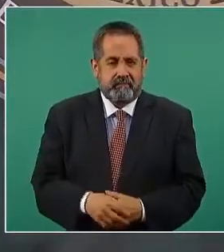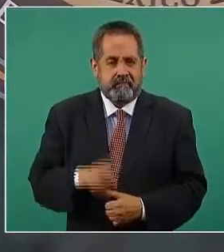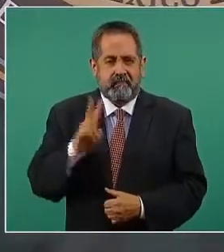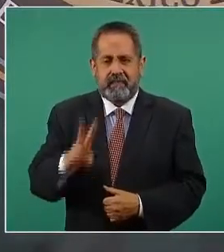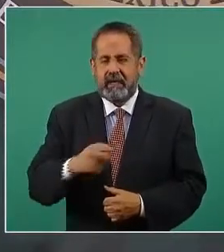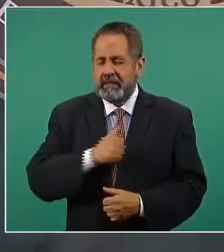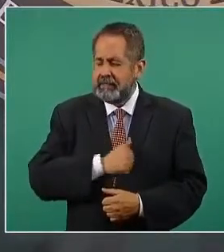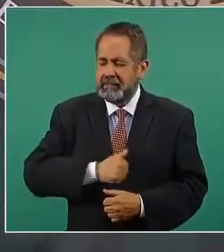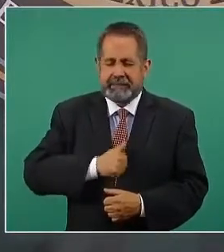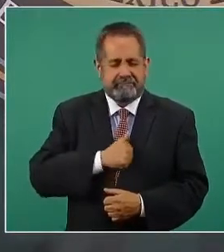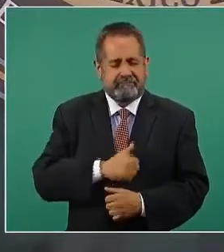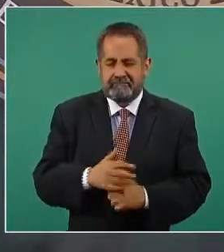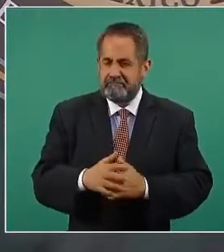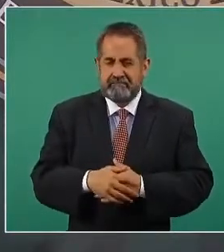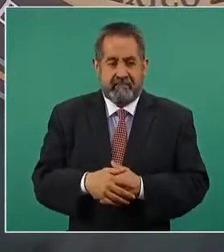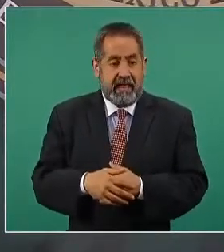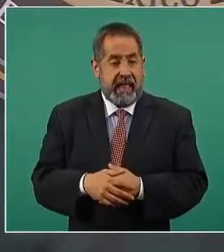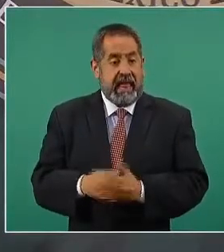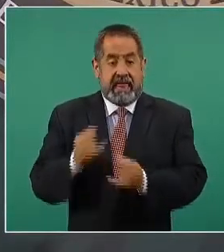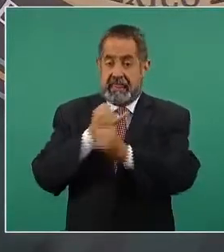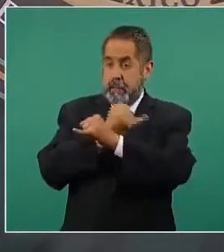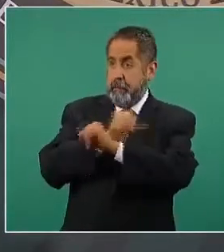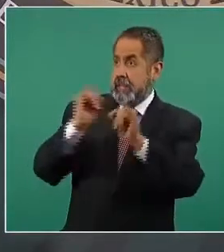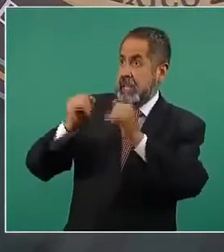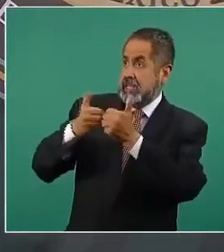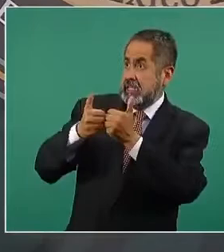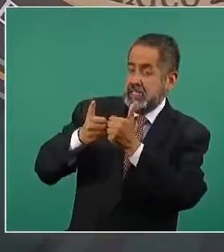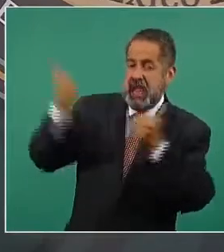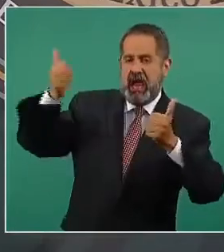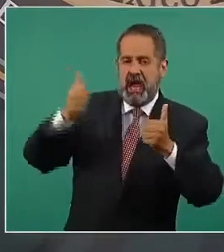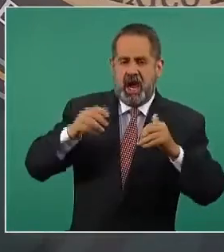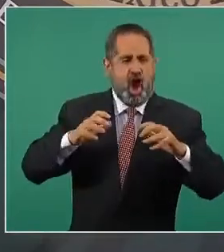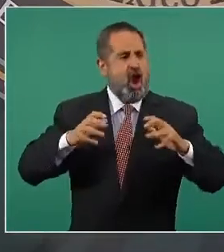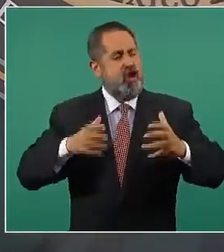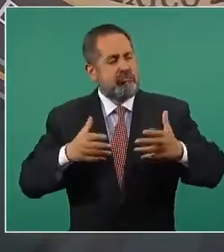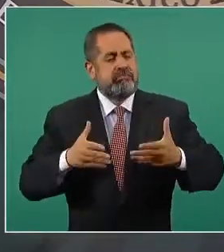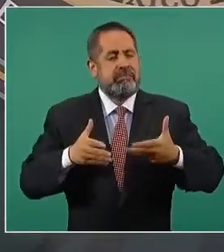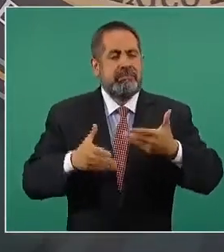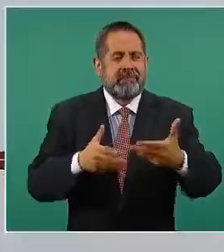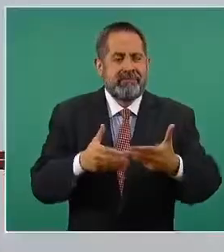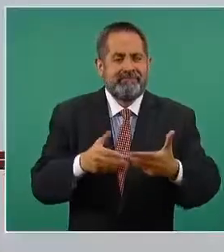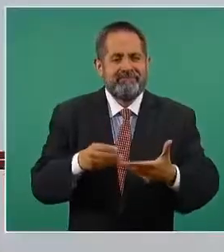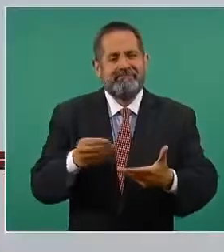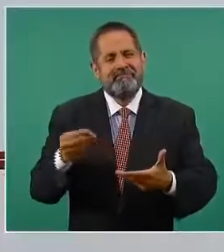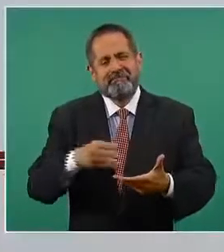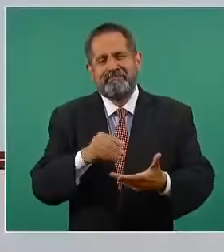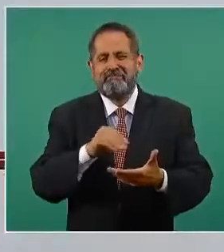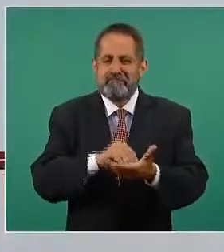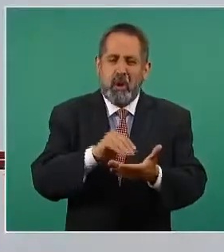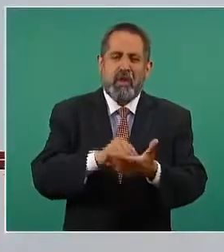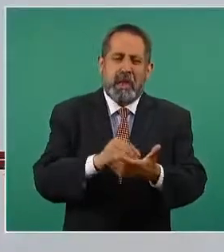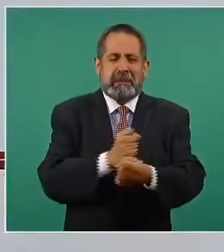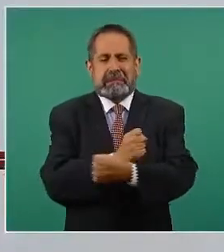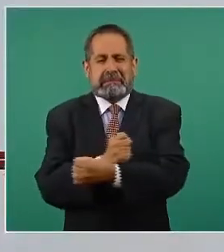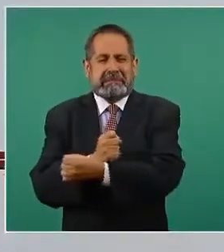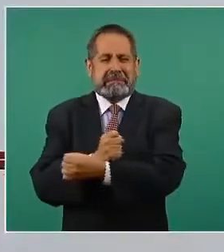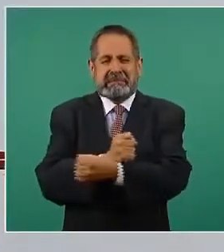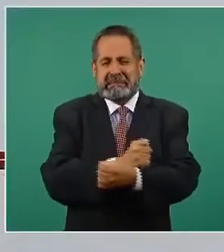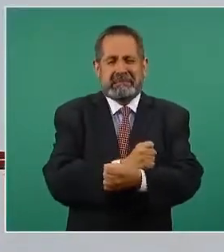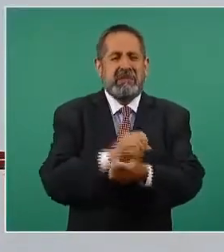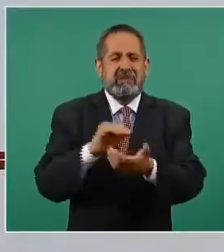Desgraciadamente, después de la independencia política, México siguió siendo un país con esclavitud y